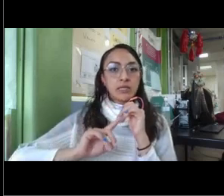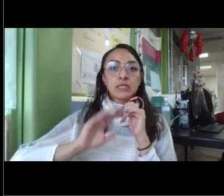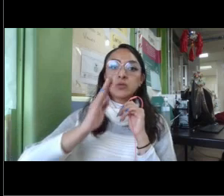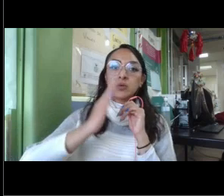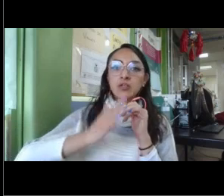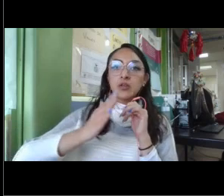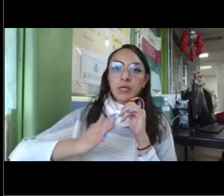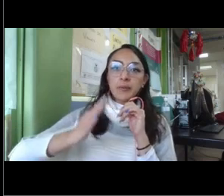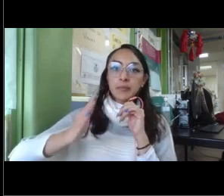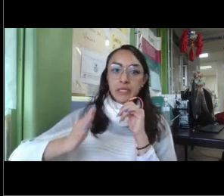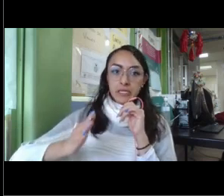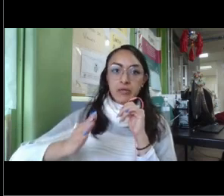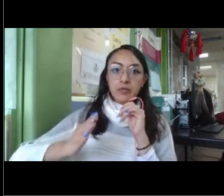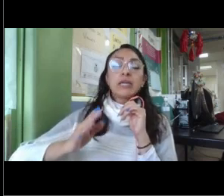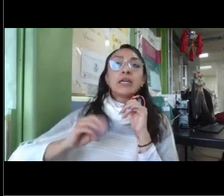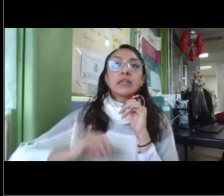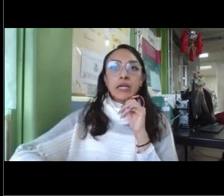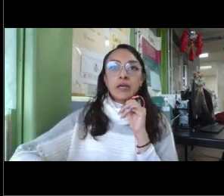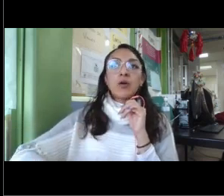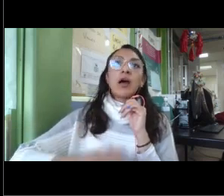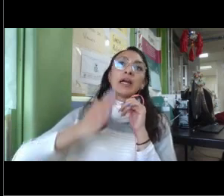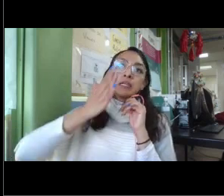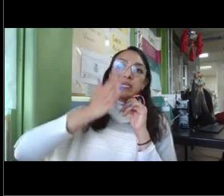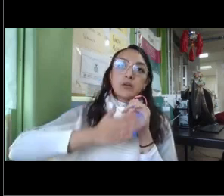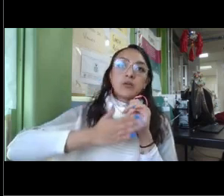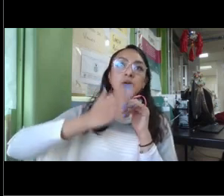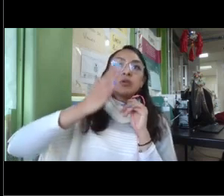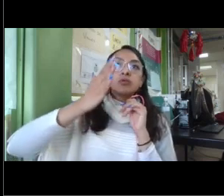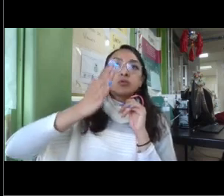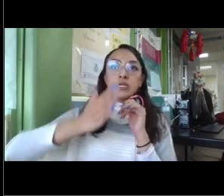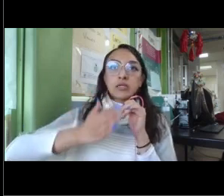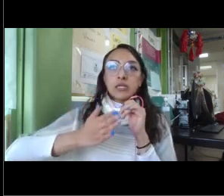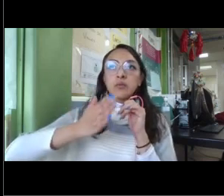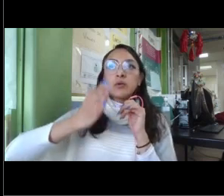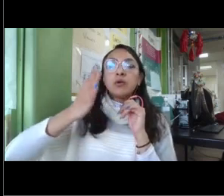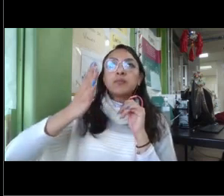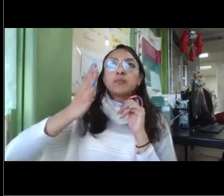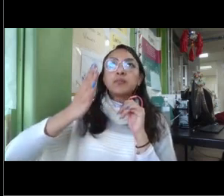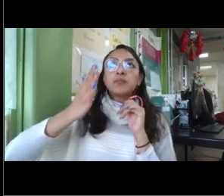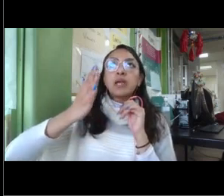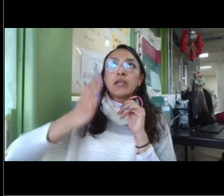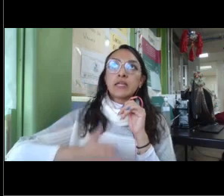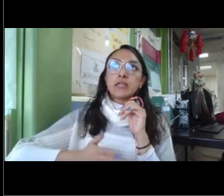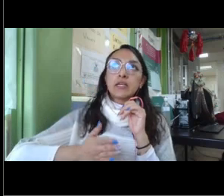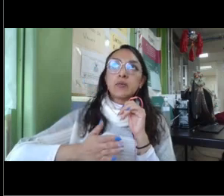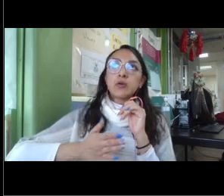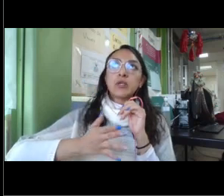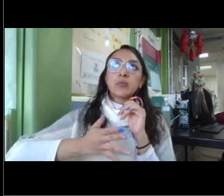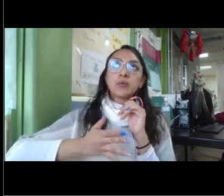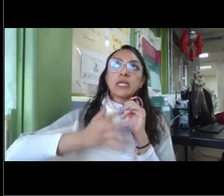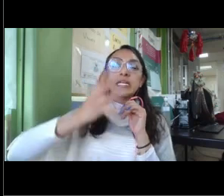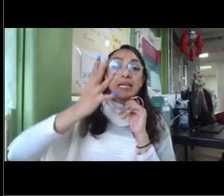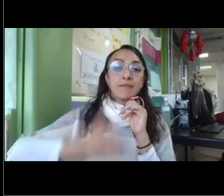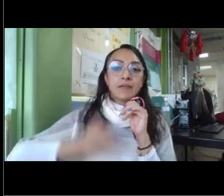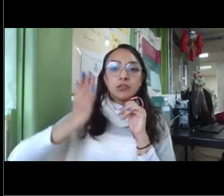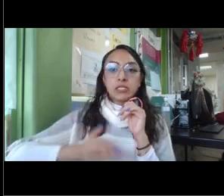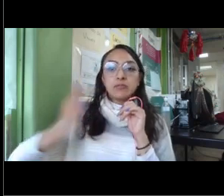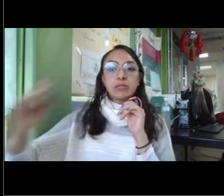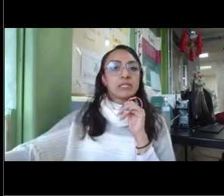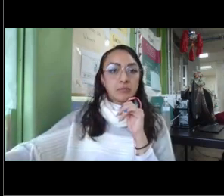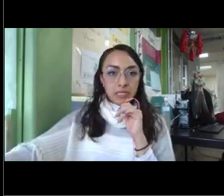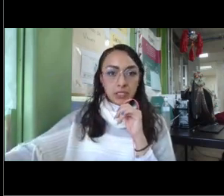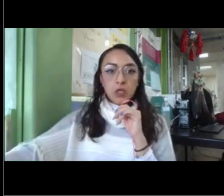español tiene sujeto, verbo, predicado. Tengo artículo, sustantivo, adjetivo, puedo poner, y el